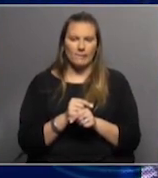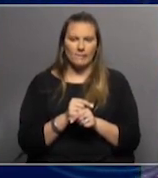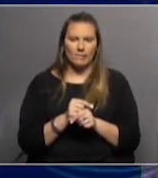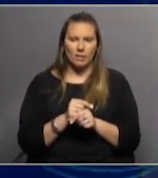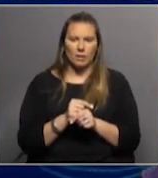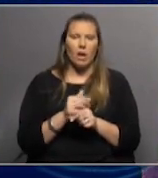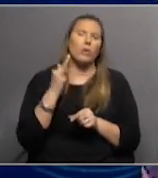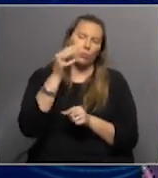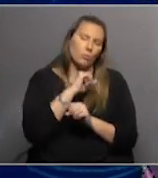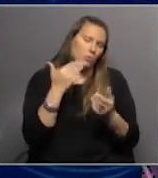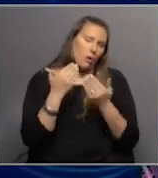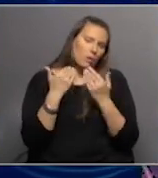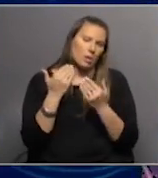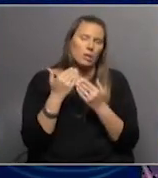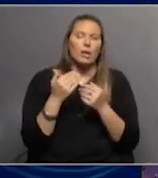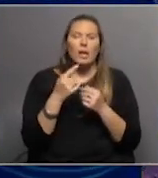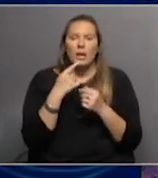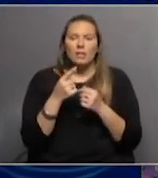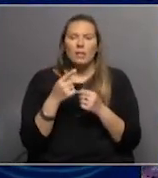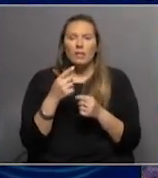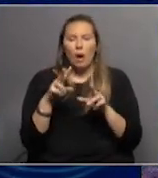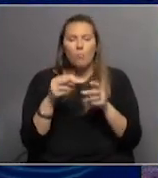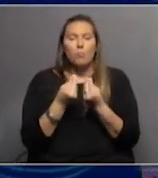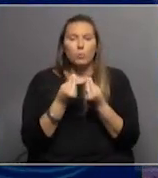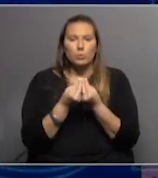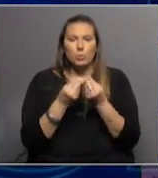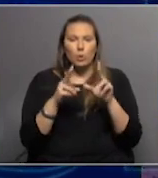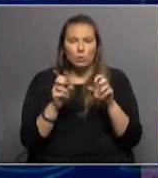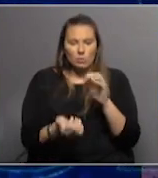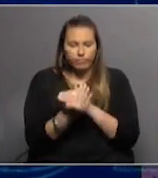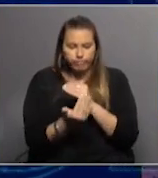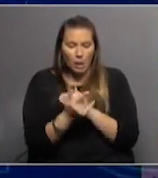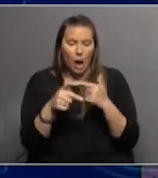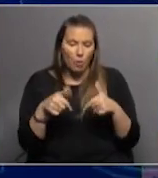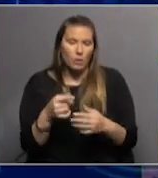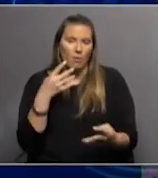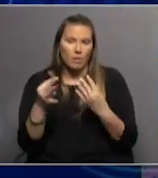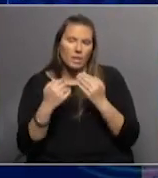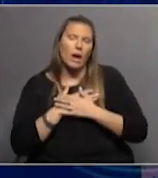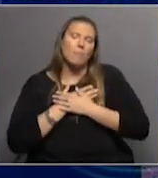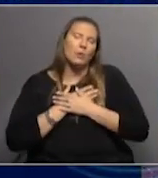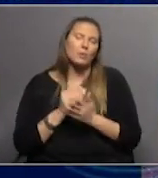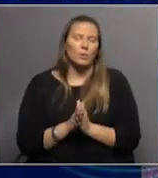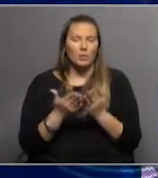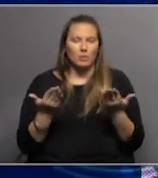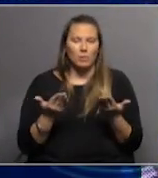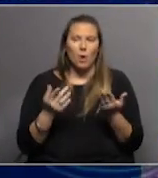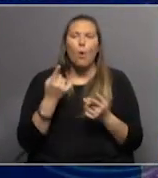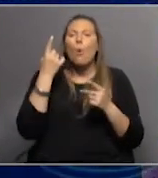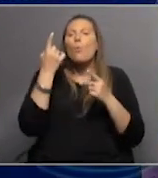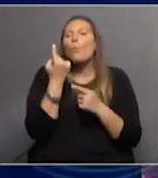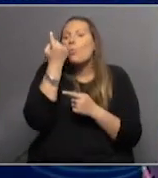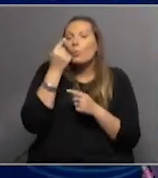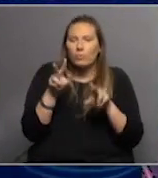más largas en el futuro, hablabas de la sobreabundancia de títulos, ya que estamos en la feria y amando los libros permanentemente, un